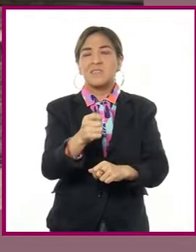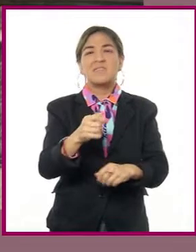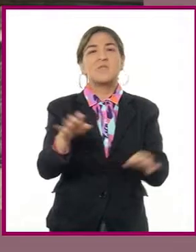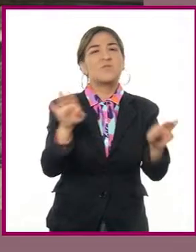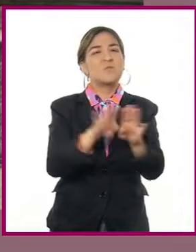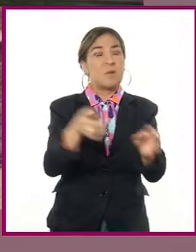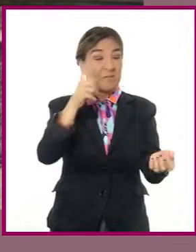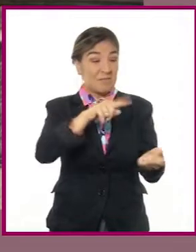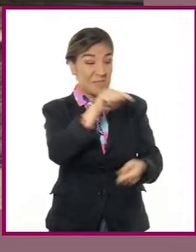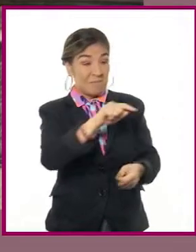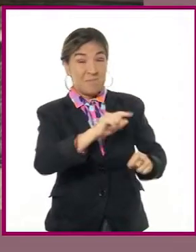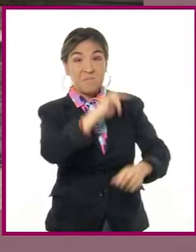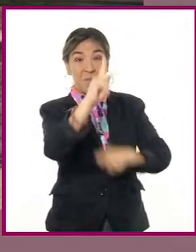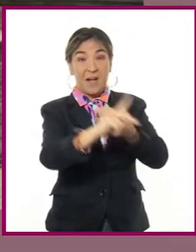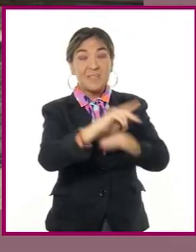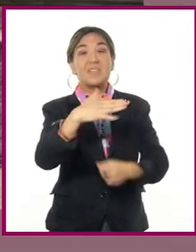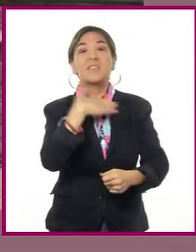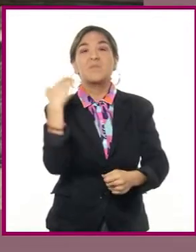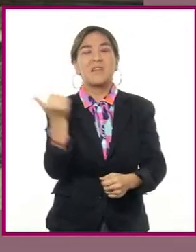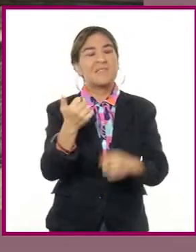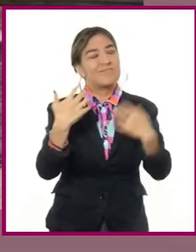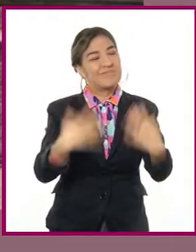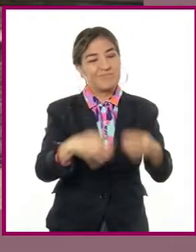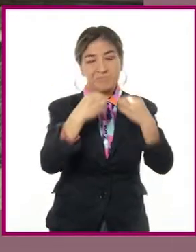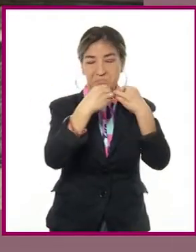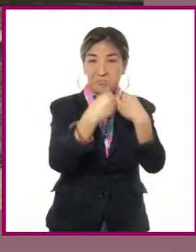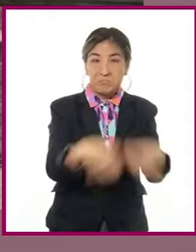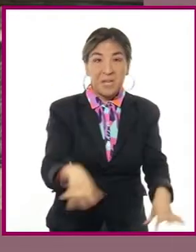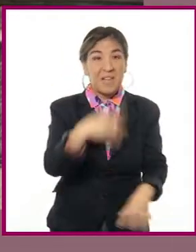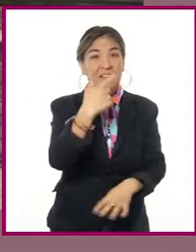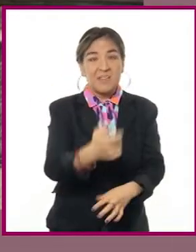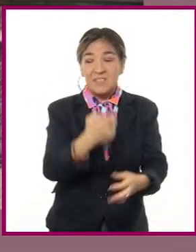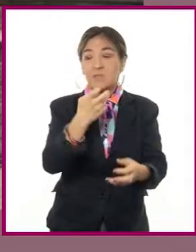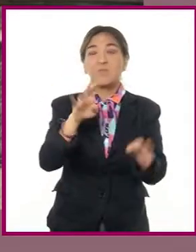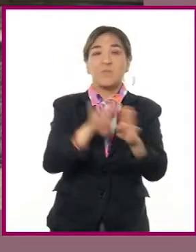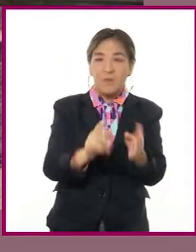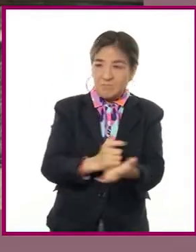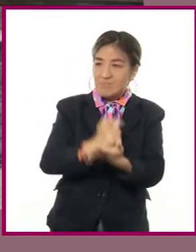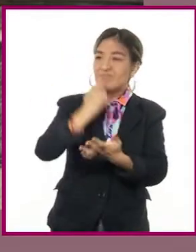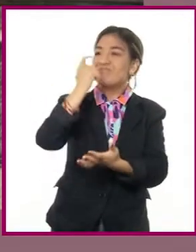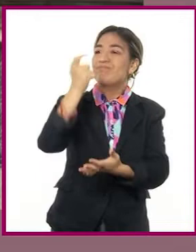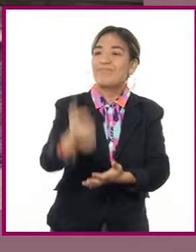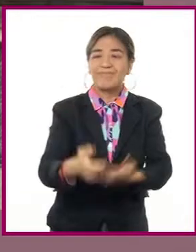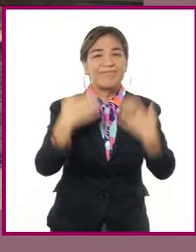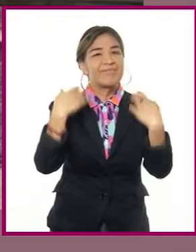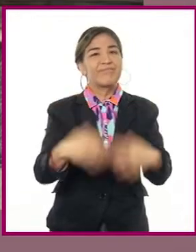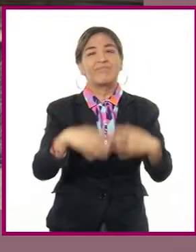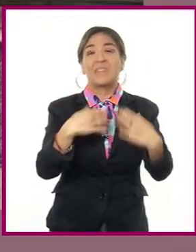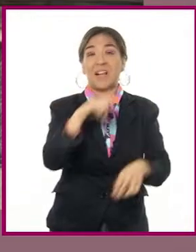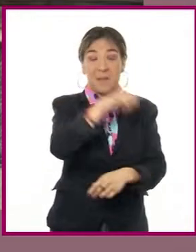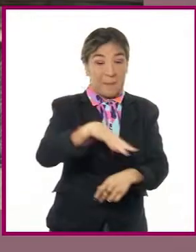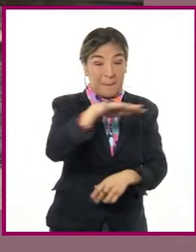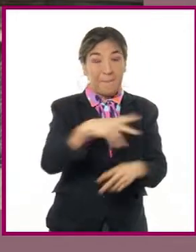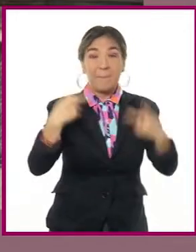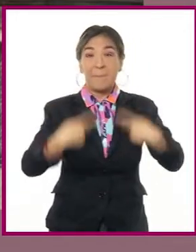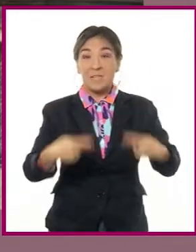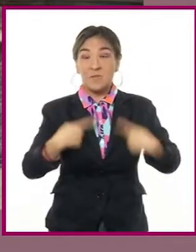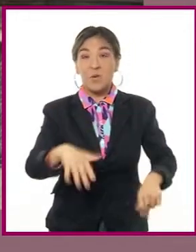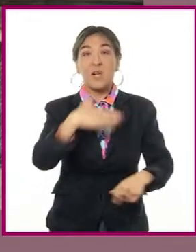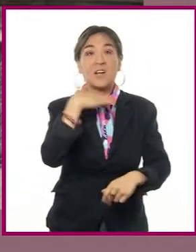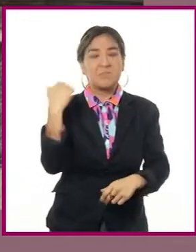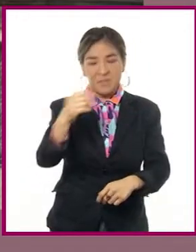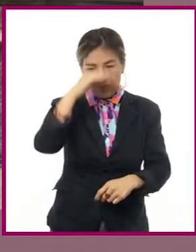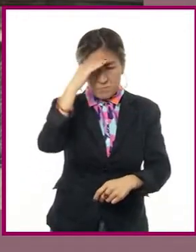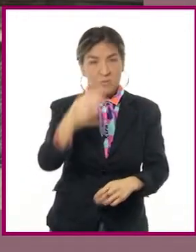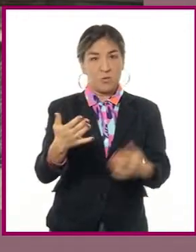y le hizo pagar un precio muy alto en compensaciones. Los alemanes consideraron que ellos no